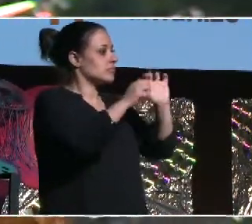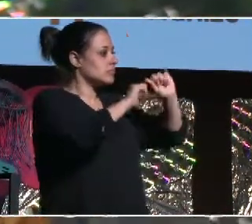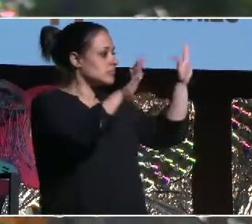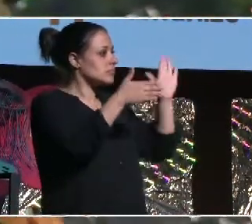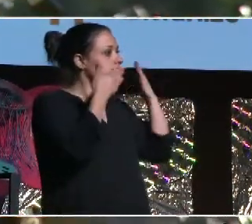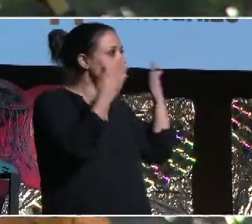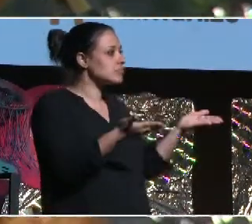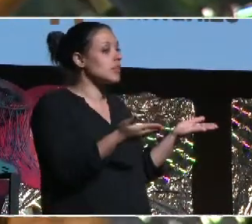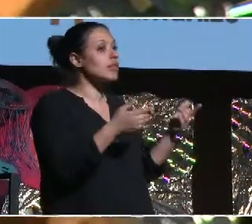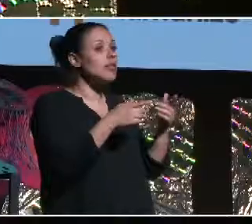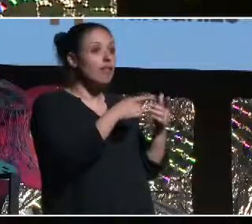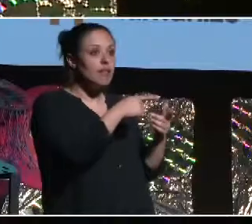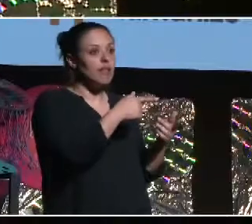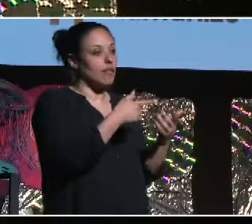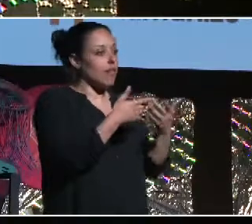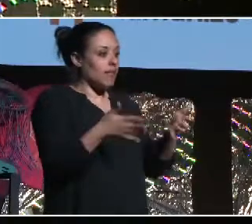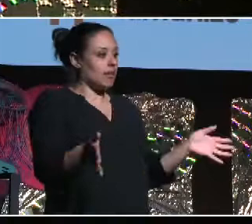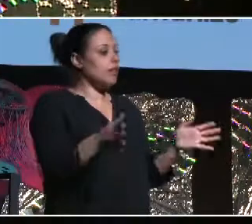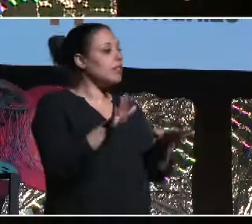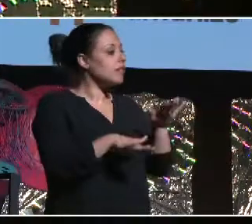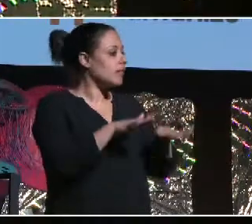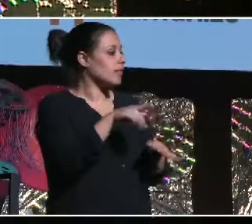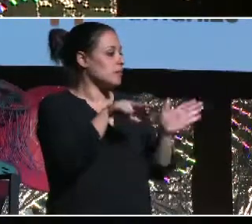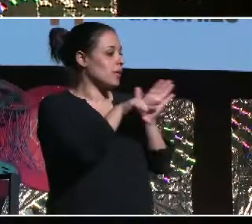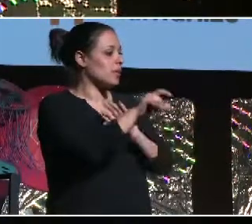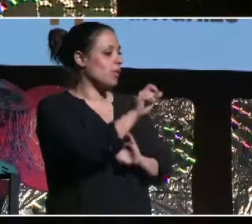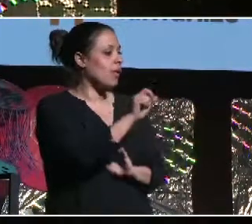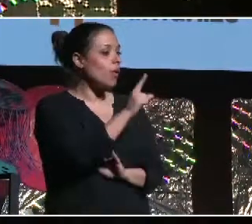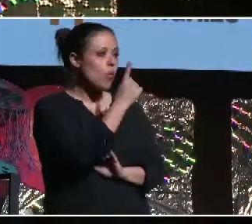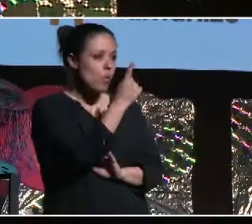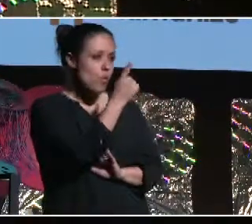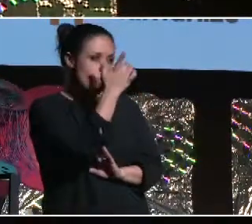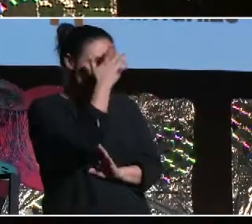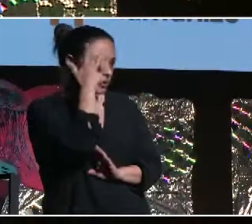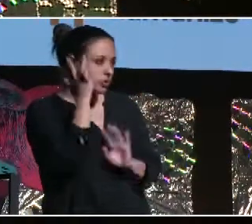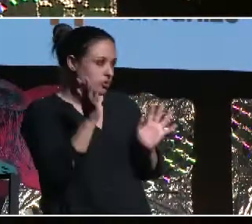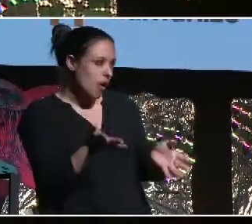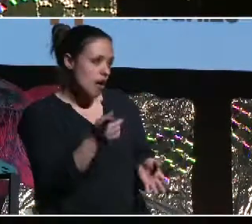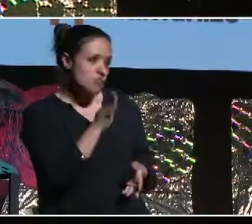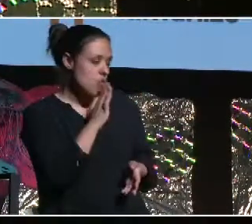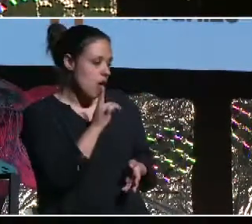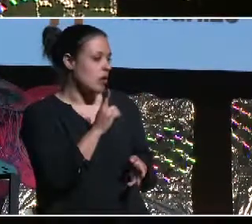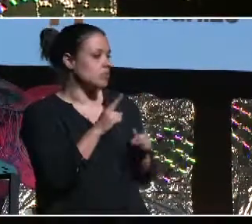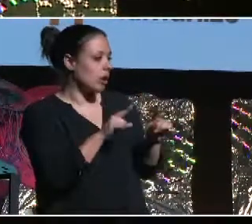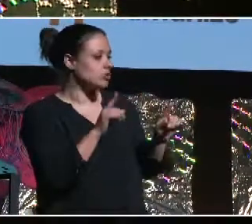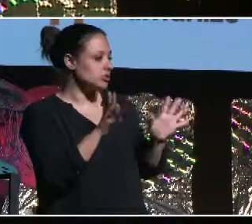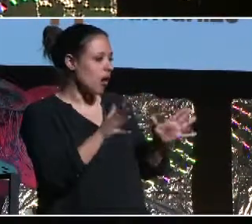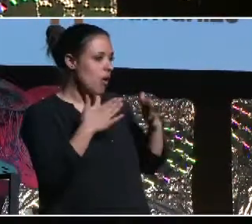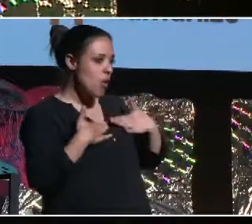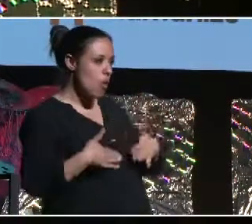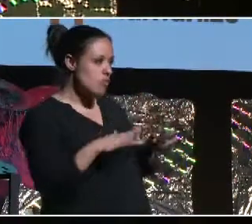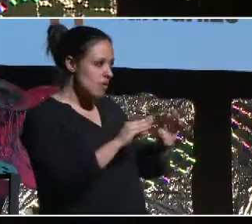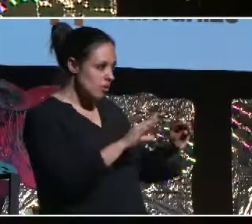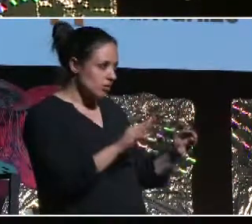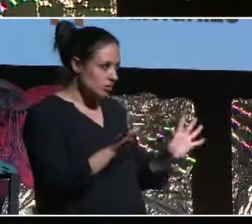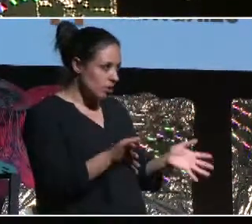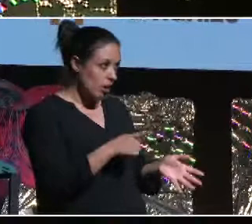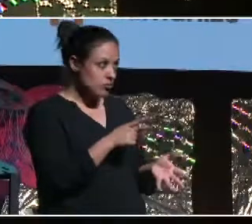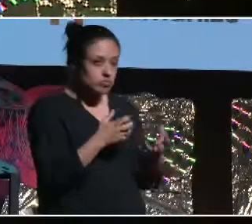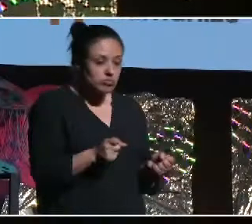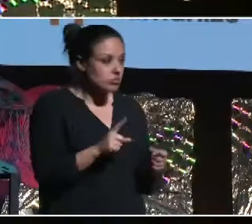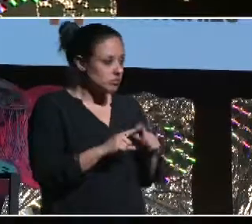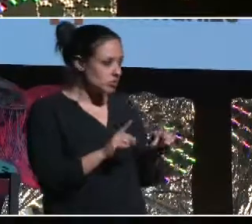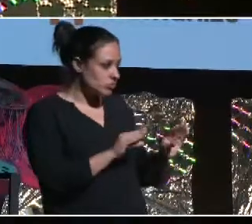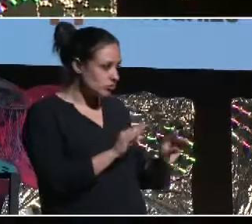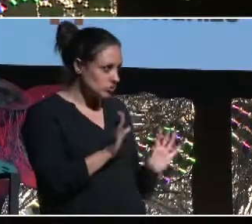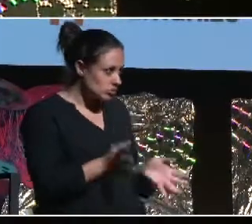decía, ¿alguna vez un desconocido te tocó o te apoyó alguna parte de tu cuerpo sin tu consentimiento?